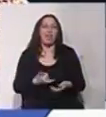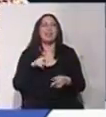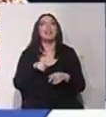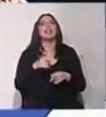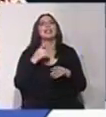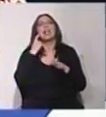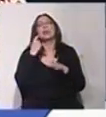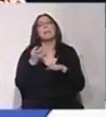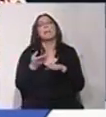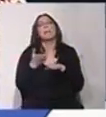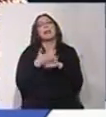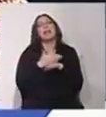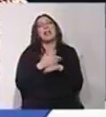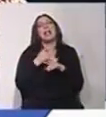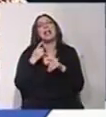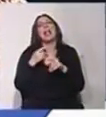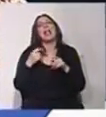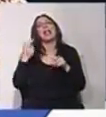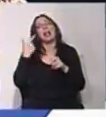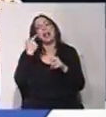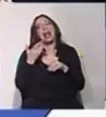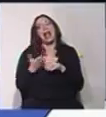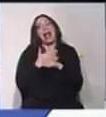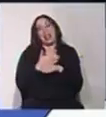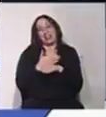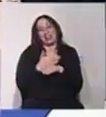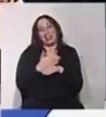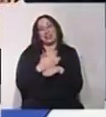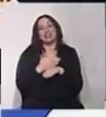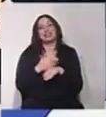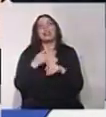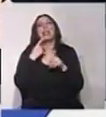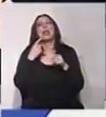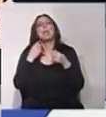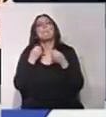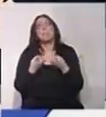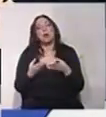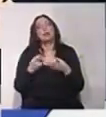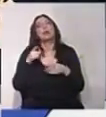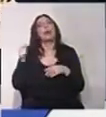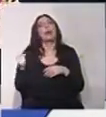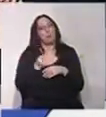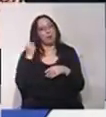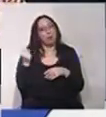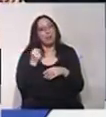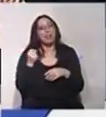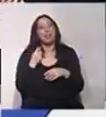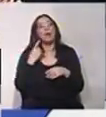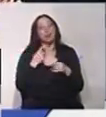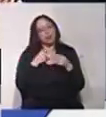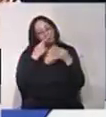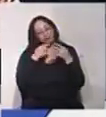de suicidio, un intento de autoeliminación previo. Es lo que nos muestra, y por eso ha sido muy importante una serie